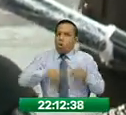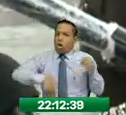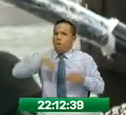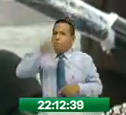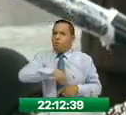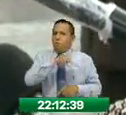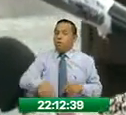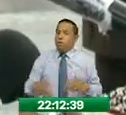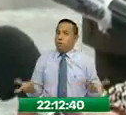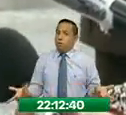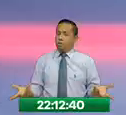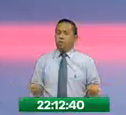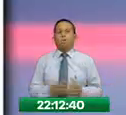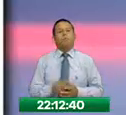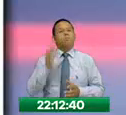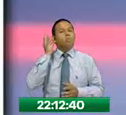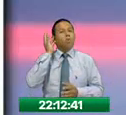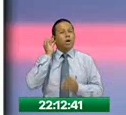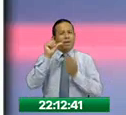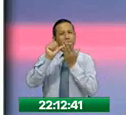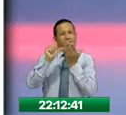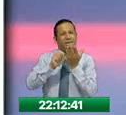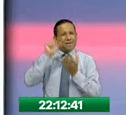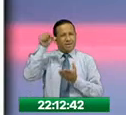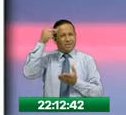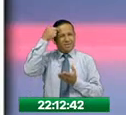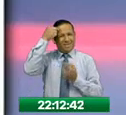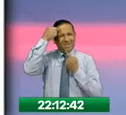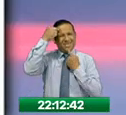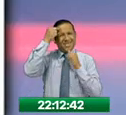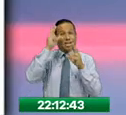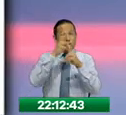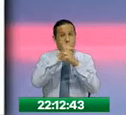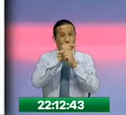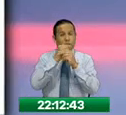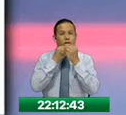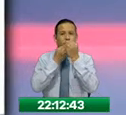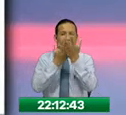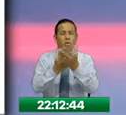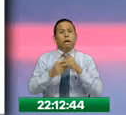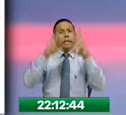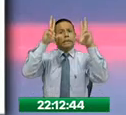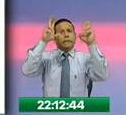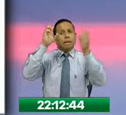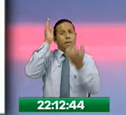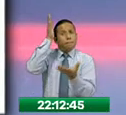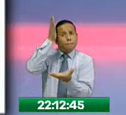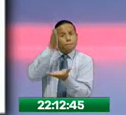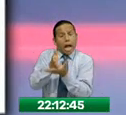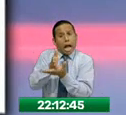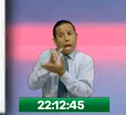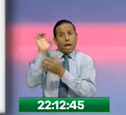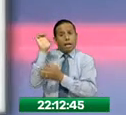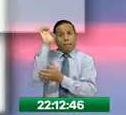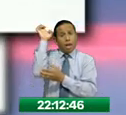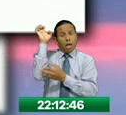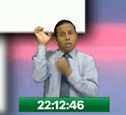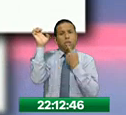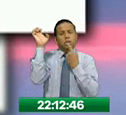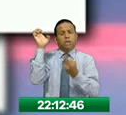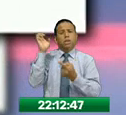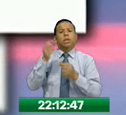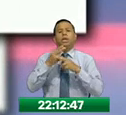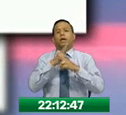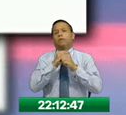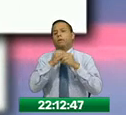cuenta de Twitter respondió a una interrogante sobre la finalización del estado de excepción y la limitación del libre tránsito de los ecuatorianos. En la